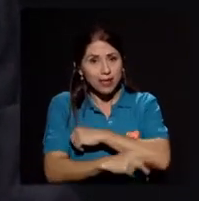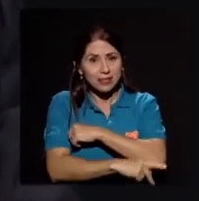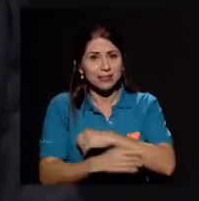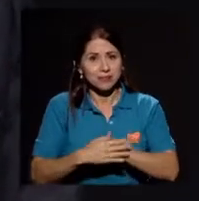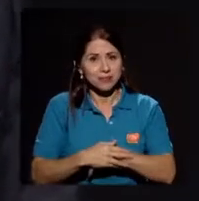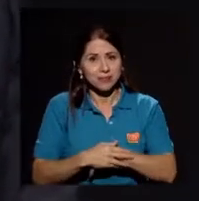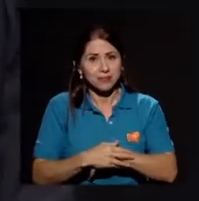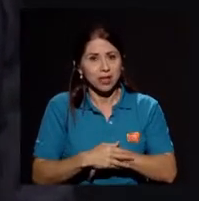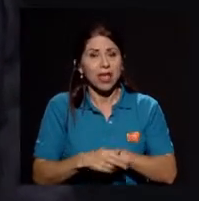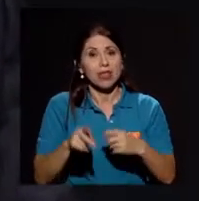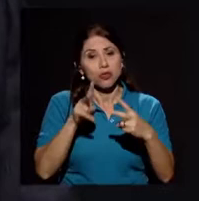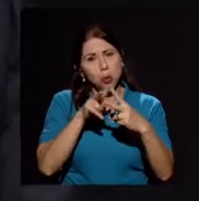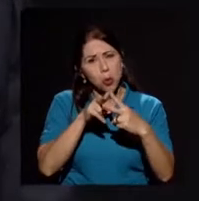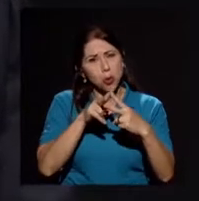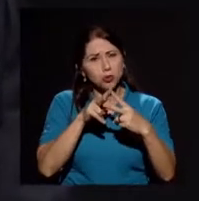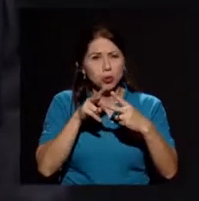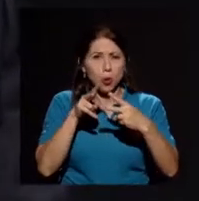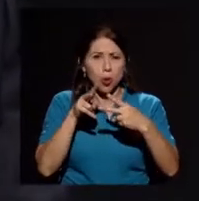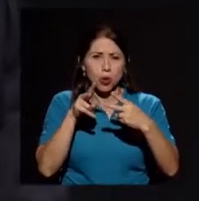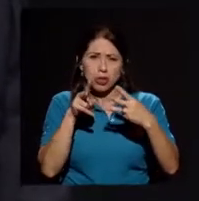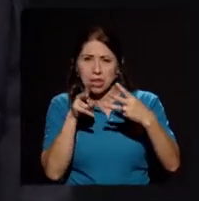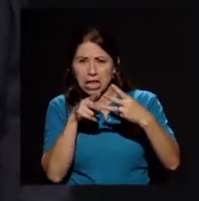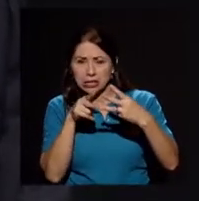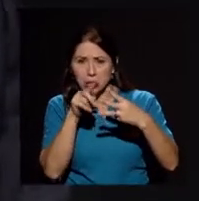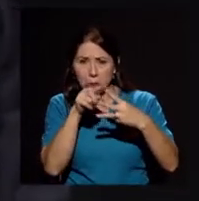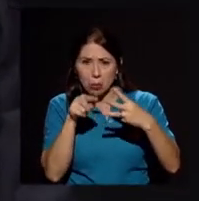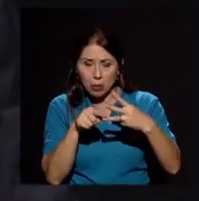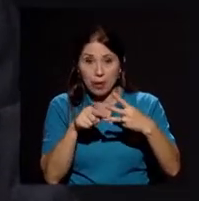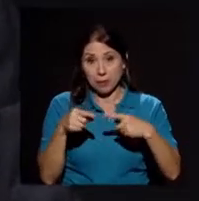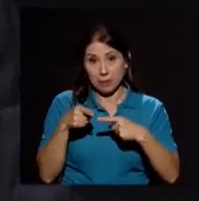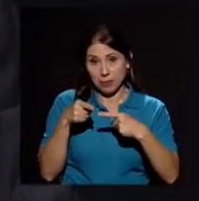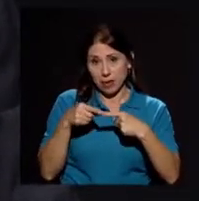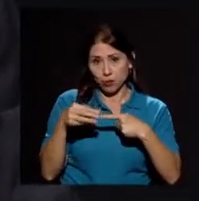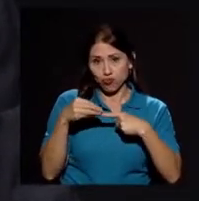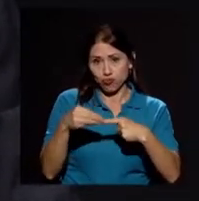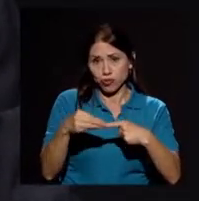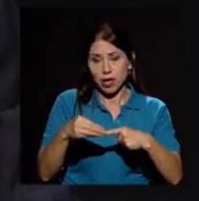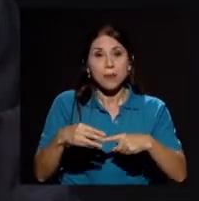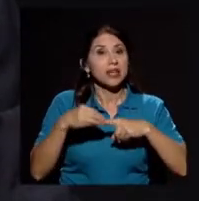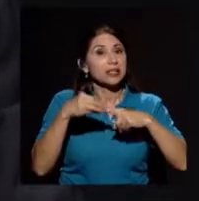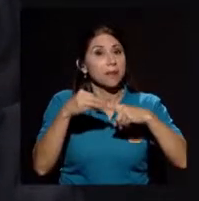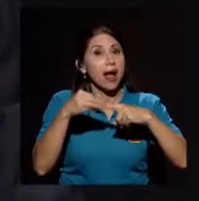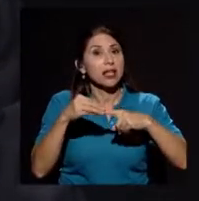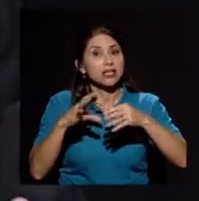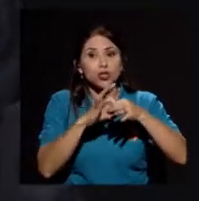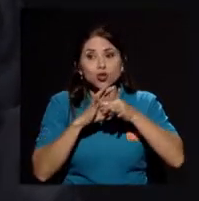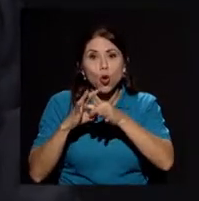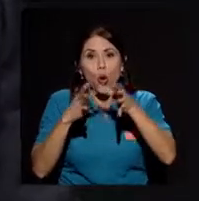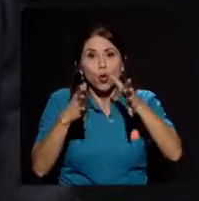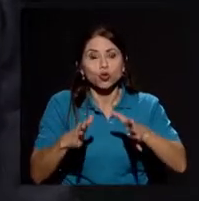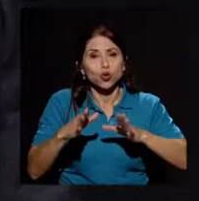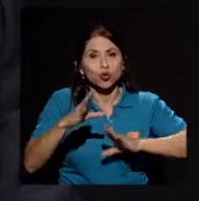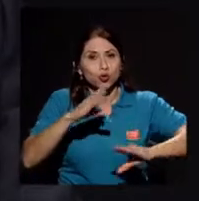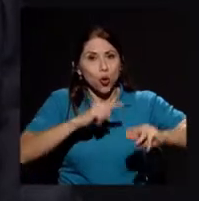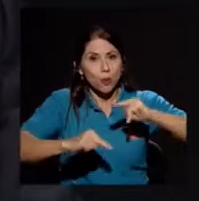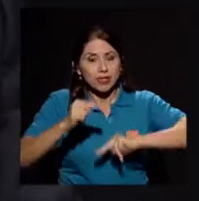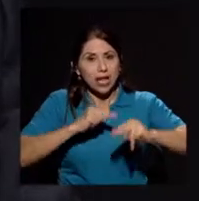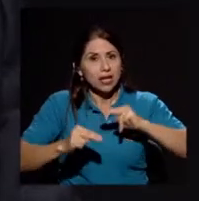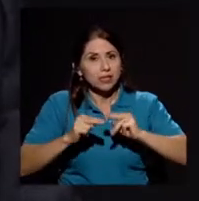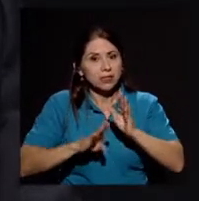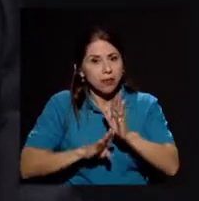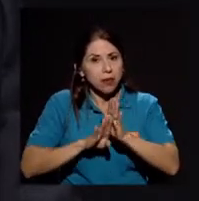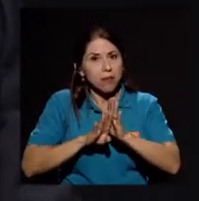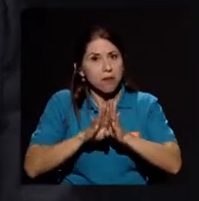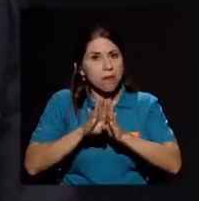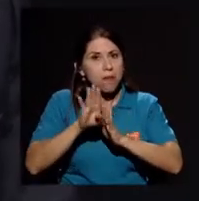en dos o tres líneas por una parte nuestros principales socios comerciales están creciendo de manera relativamente saludable eso